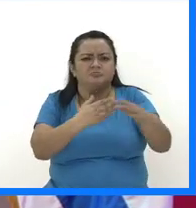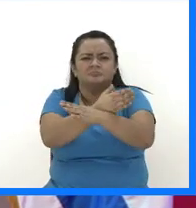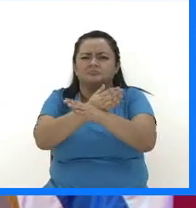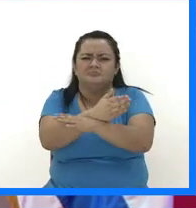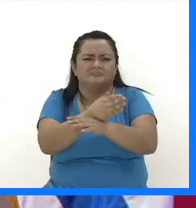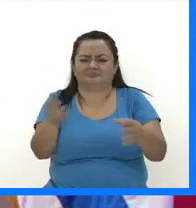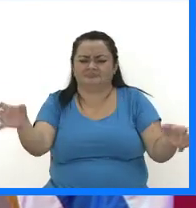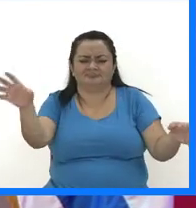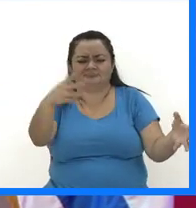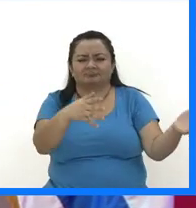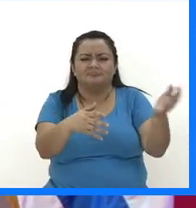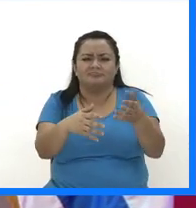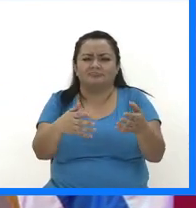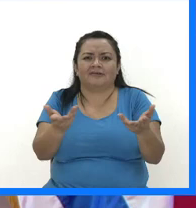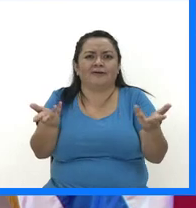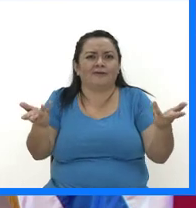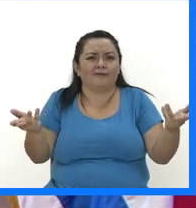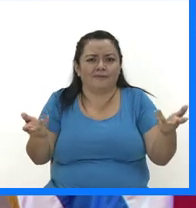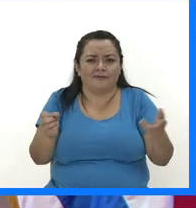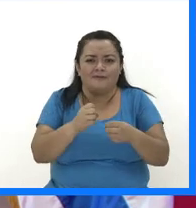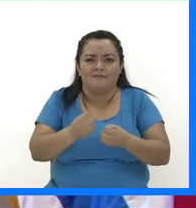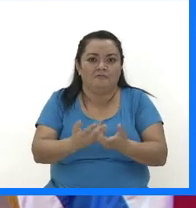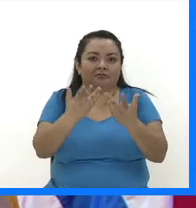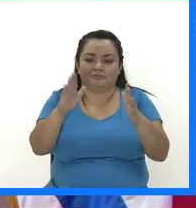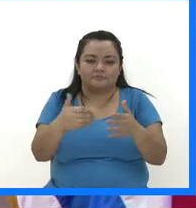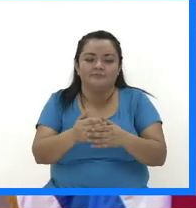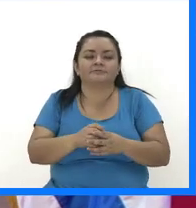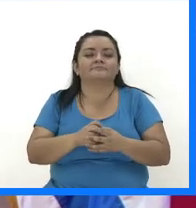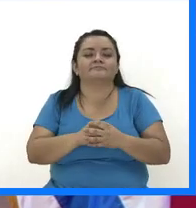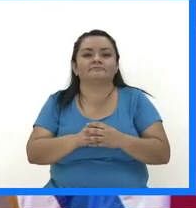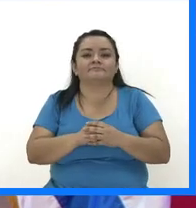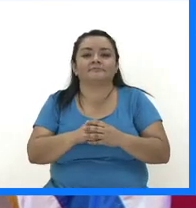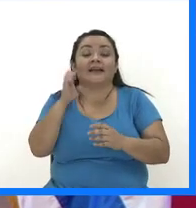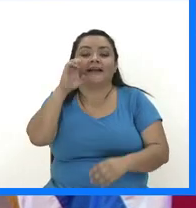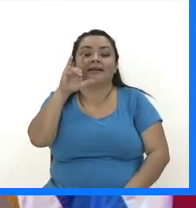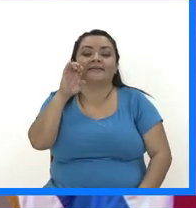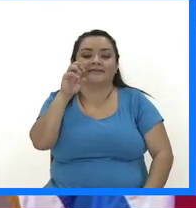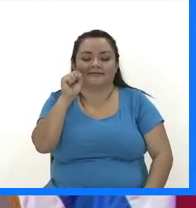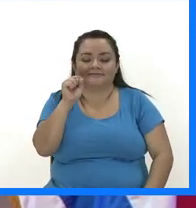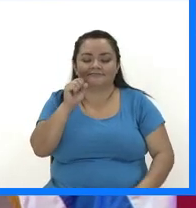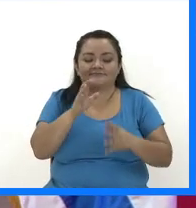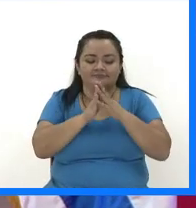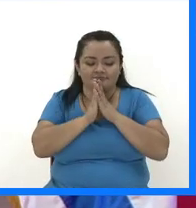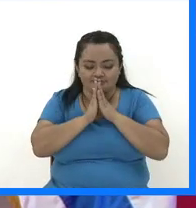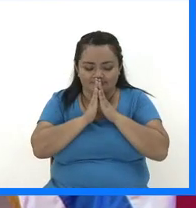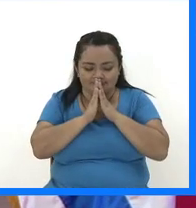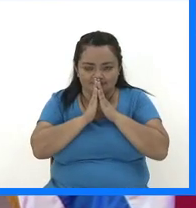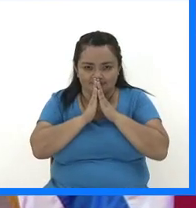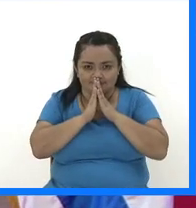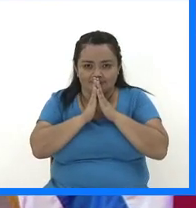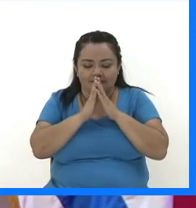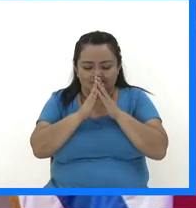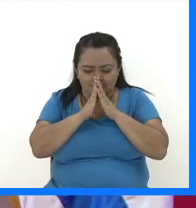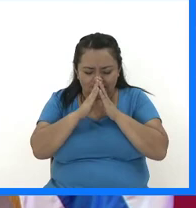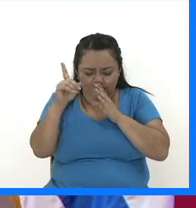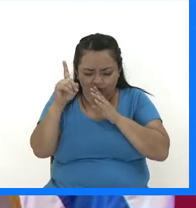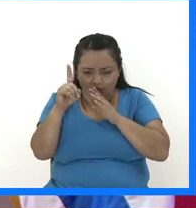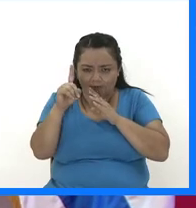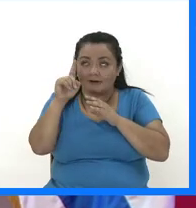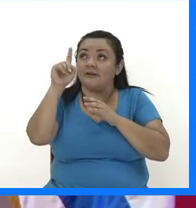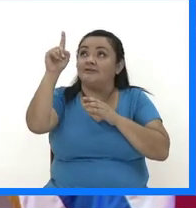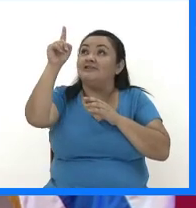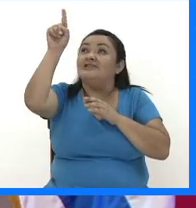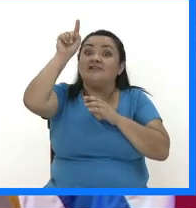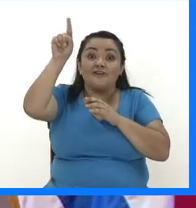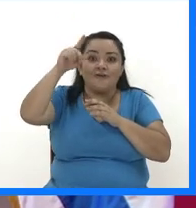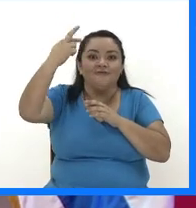con que no funciona usted lo sabe y que sucedió usted sabe lo que sucedió porque no se dejó cortar